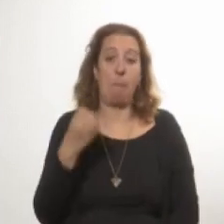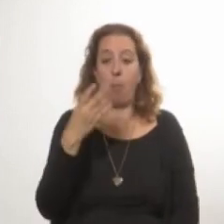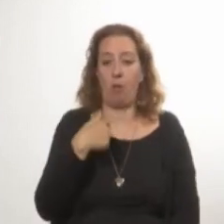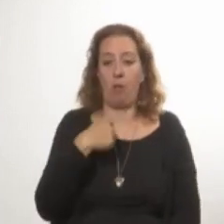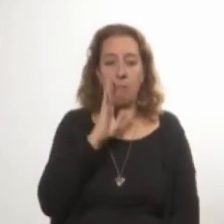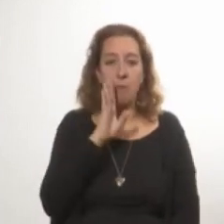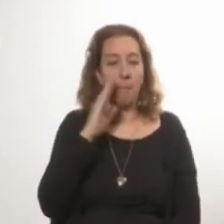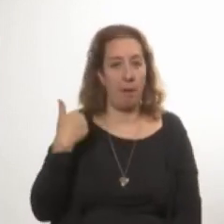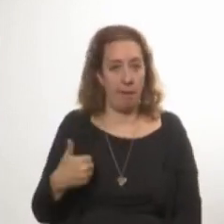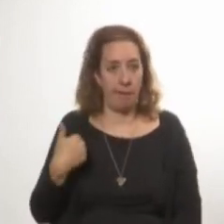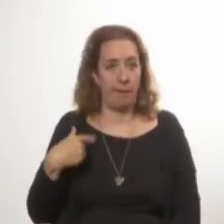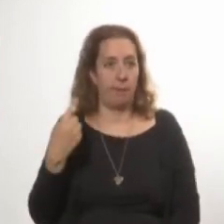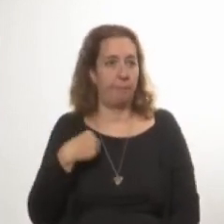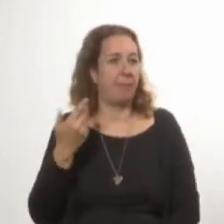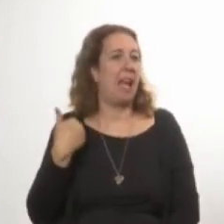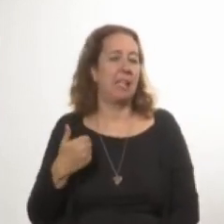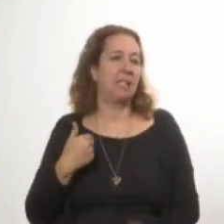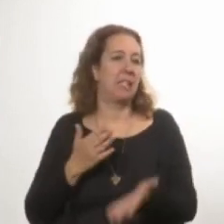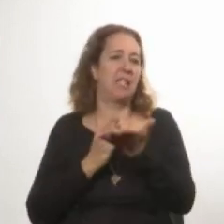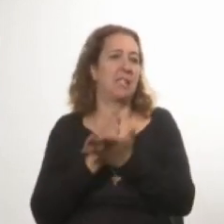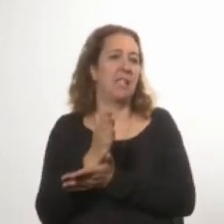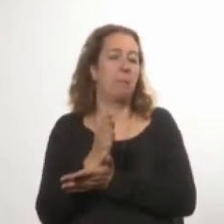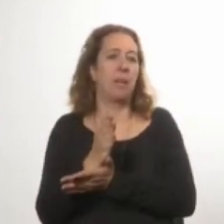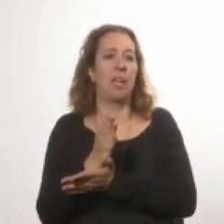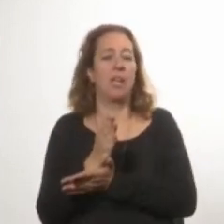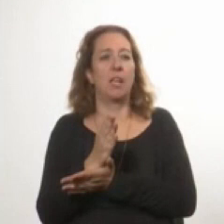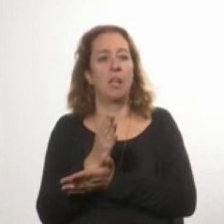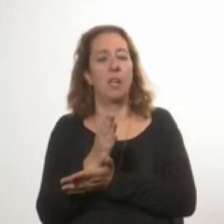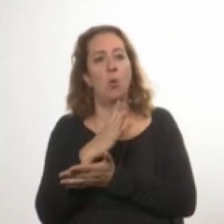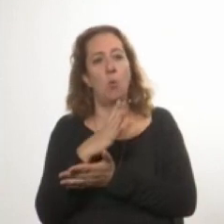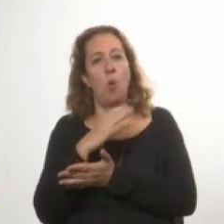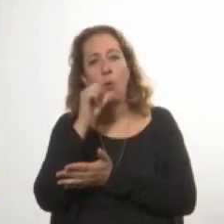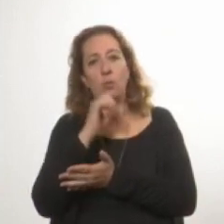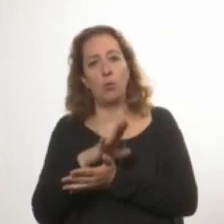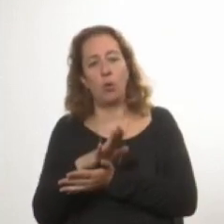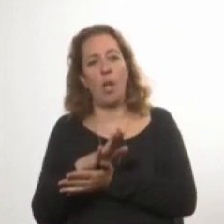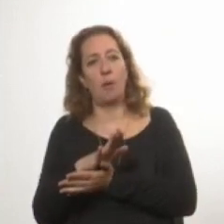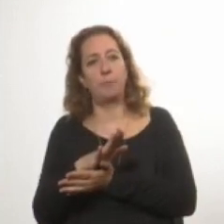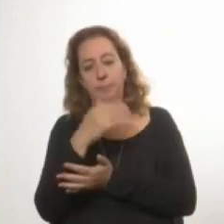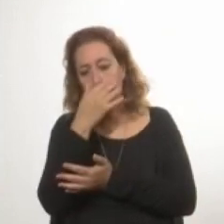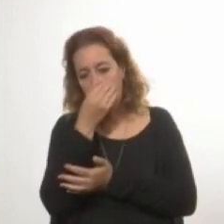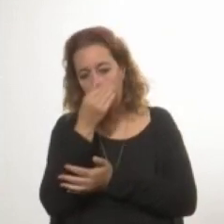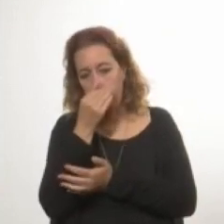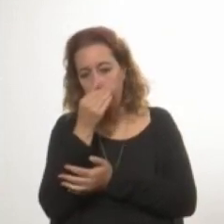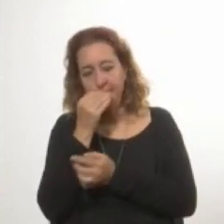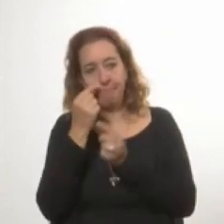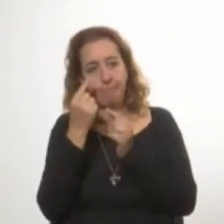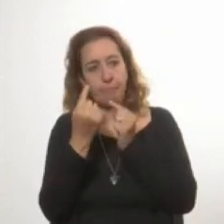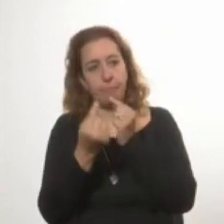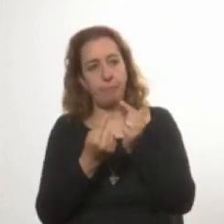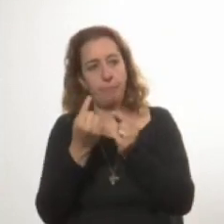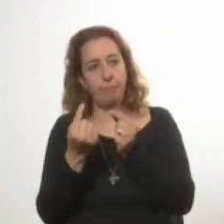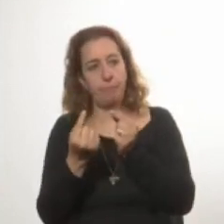argentina, y en la Argentina siempre existió la historia mitrista, que ha derribado ladrillo por ladrillo